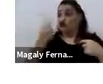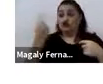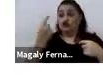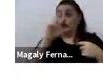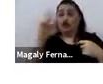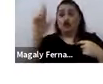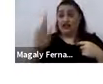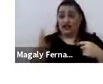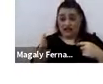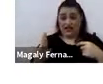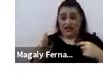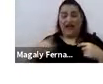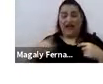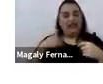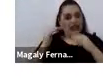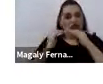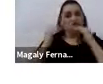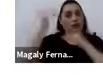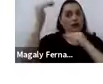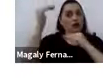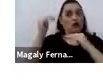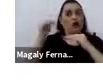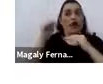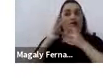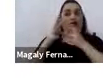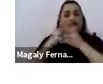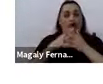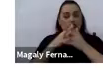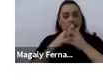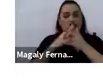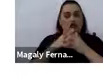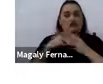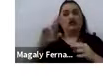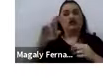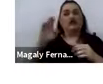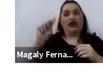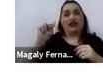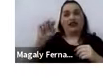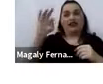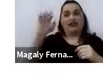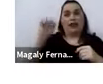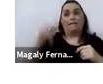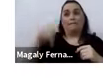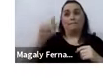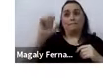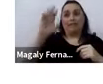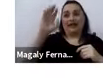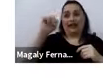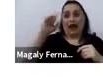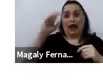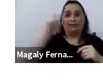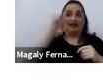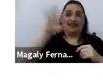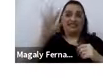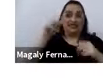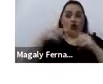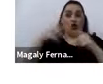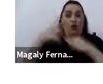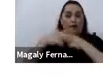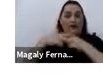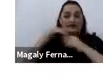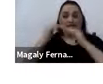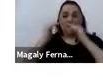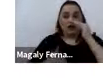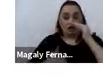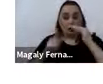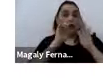vida ligeramente superior a Estados Unidos, teniendo una renta per cápita 5 veces menor, como ejemplo. Esto lo veremos que también